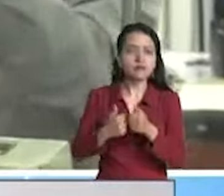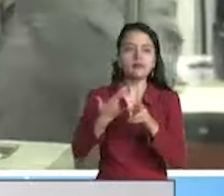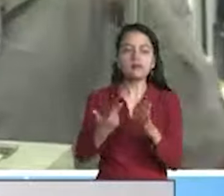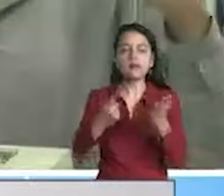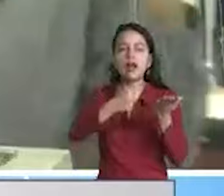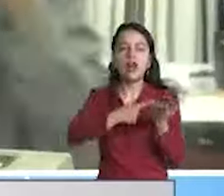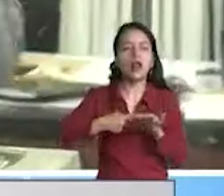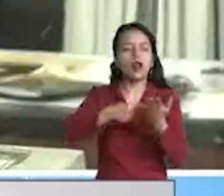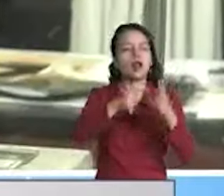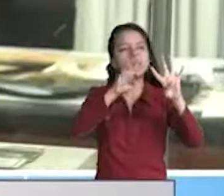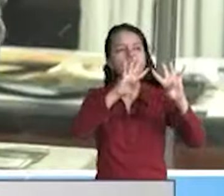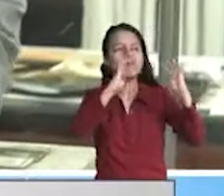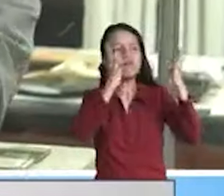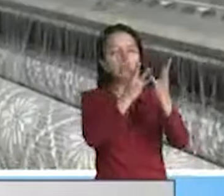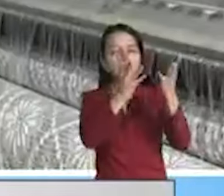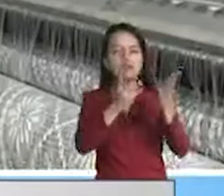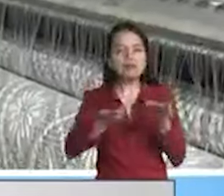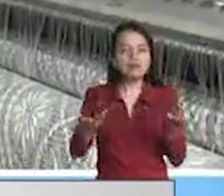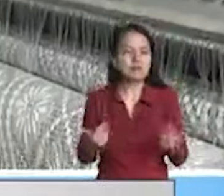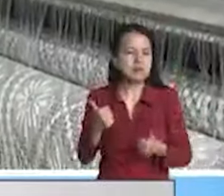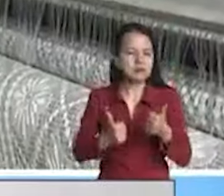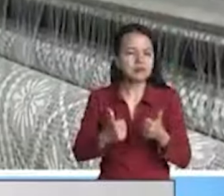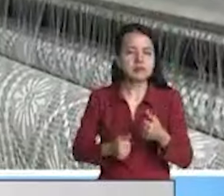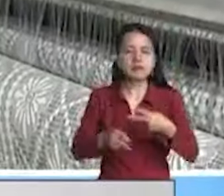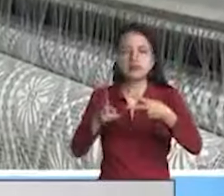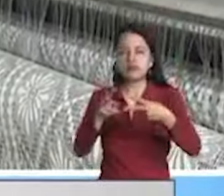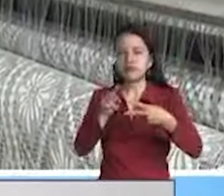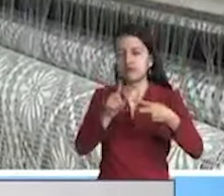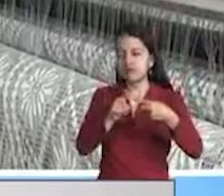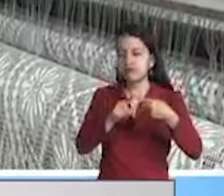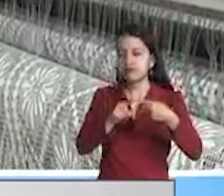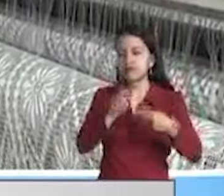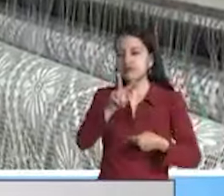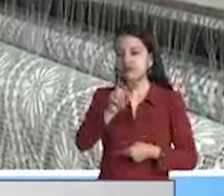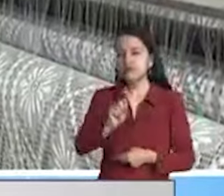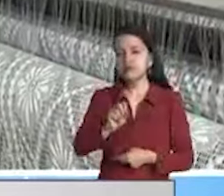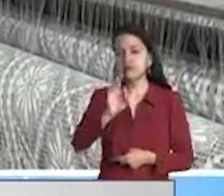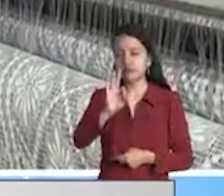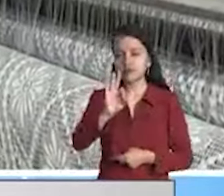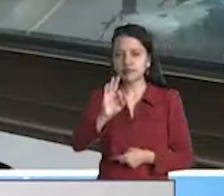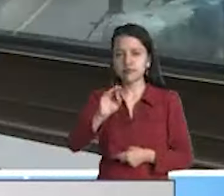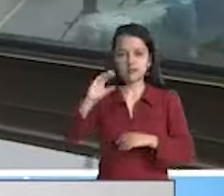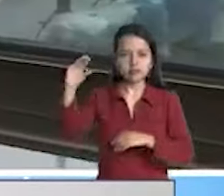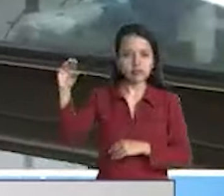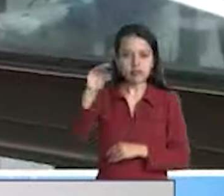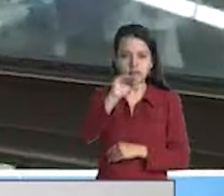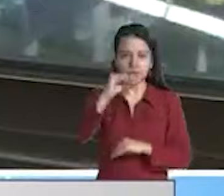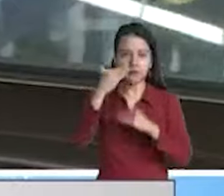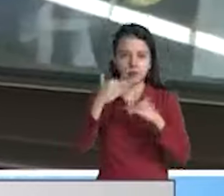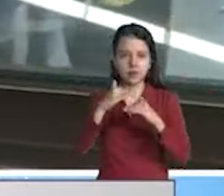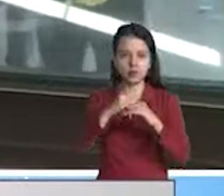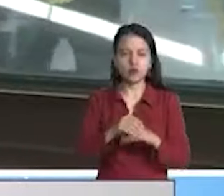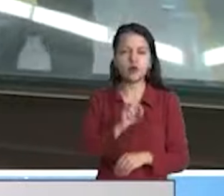del Senado, el consenso es de 2.3 salarios mínimos, es decir, hoy están ganando